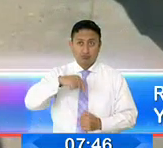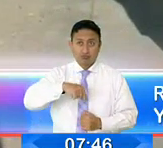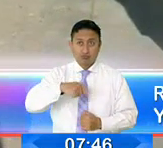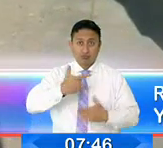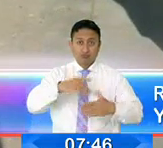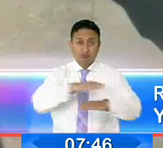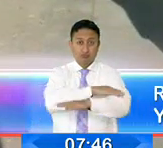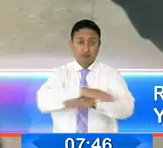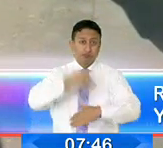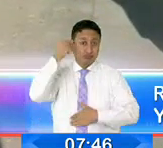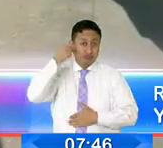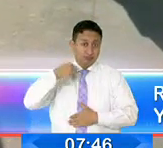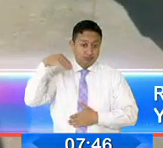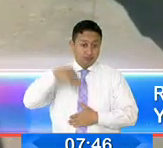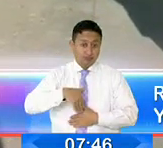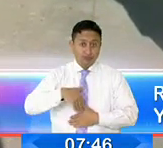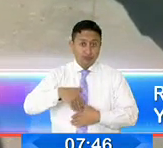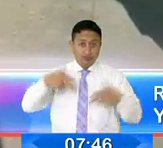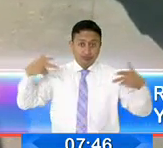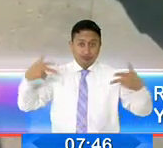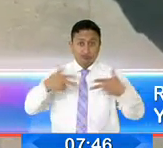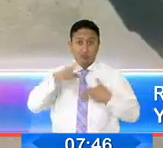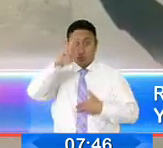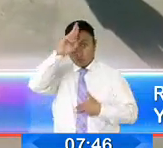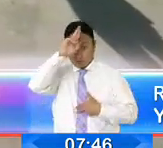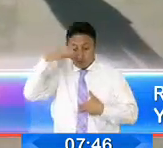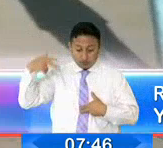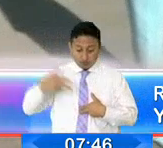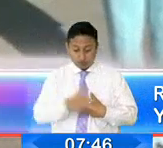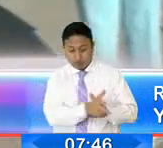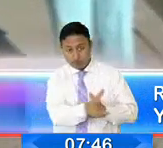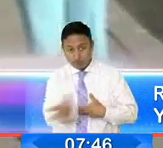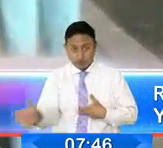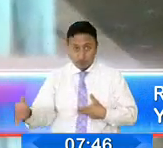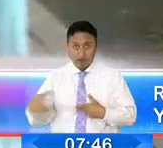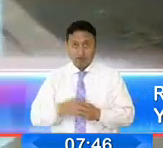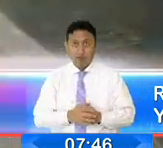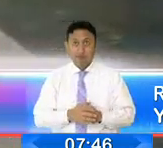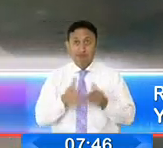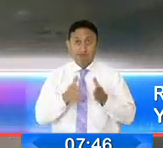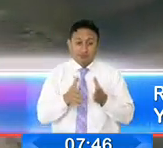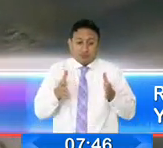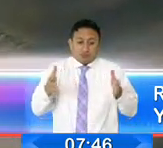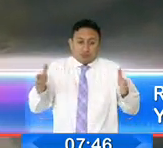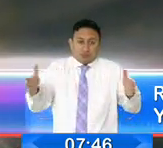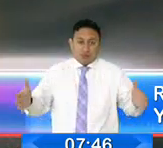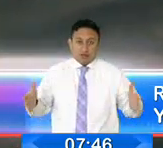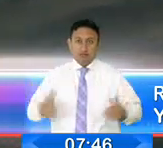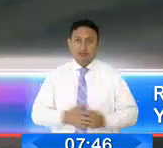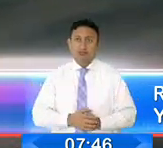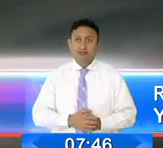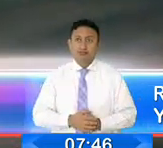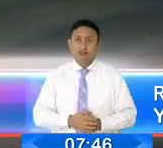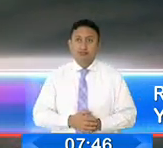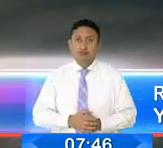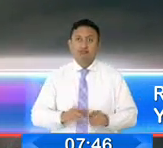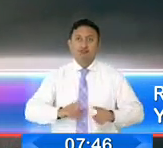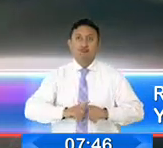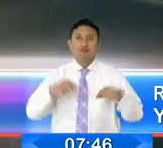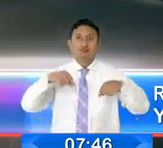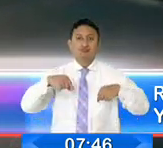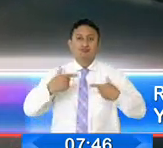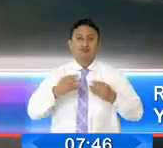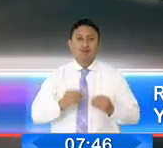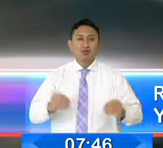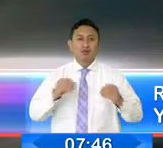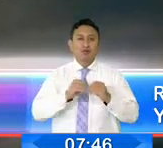avenida Simón Bolívar y la intersección de la autopista General Rumiñahui se ampliaron los carriles de circulación. Pero para conocer los detalles de esta